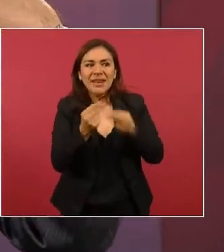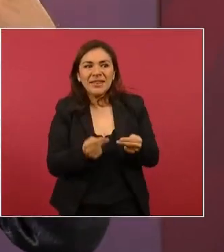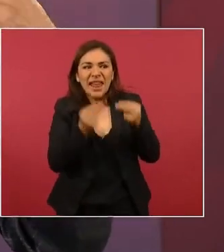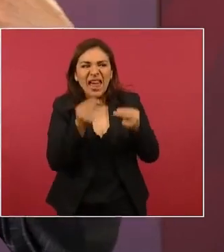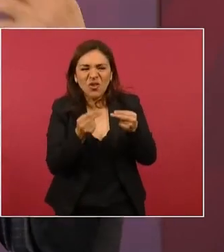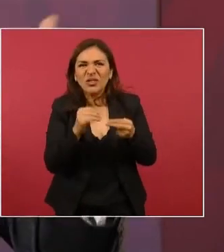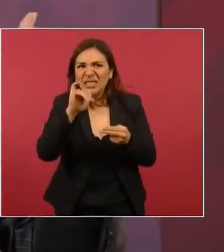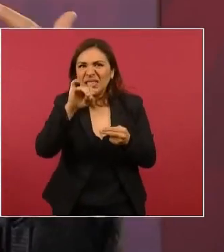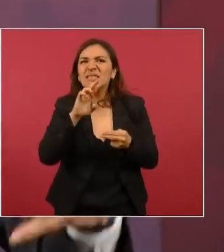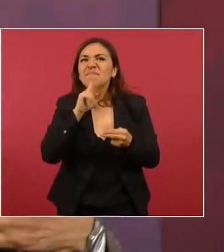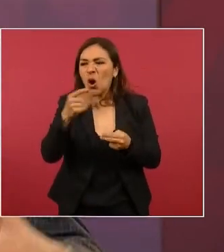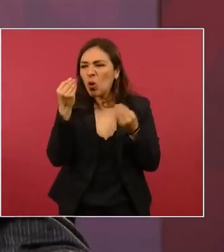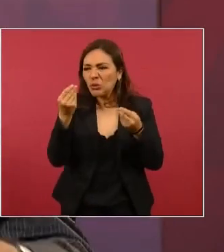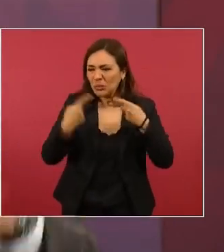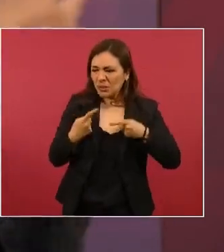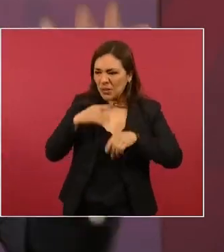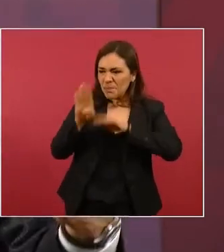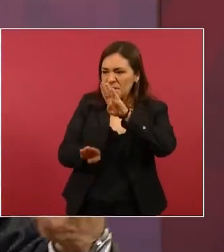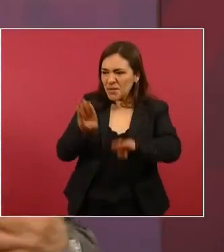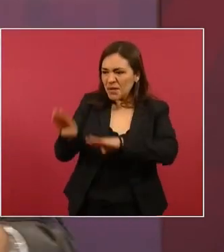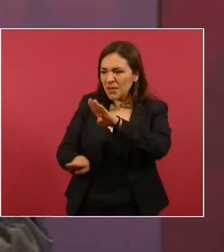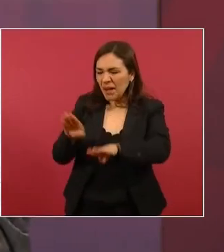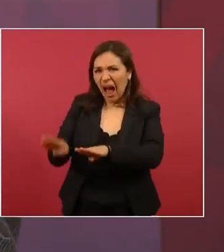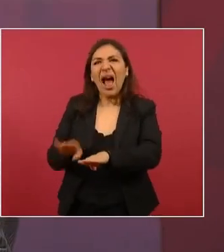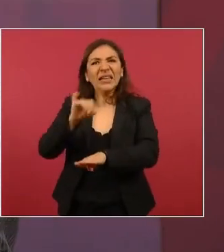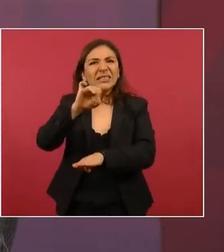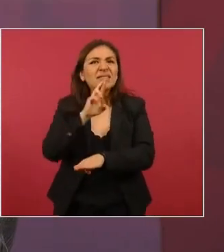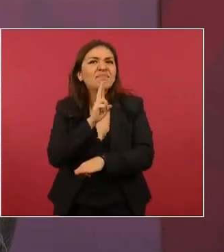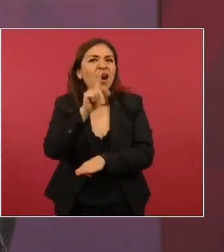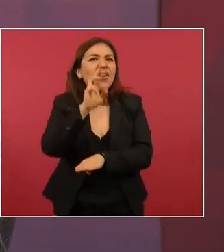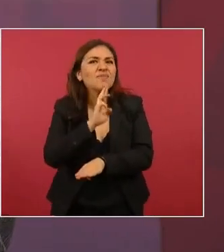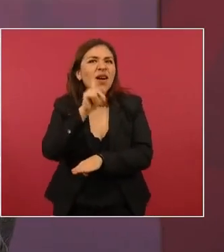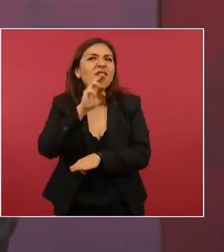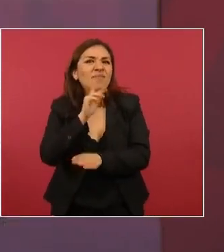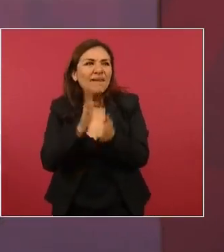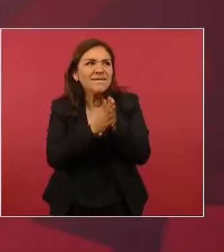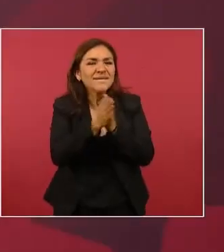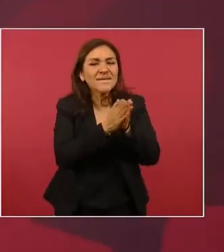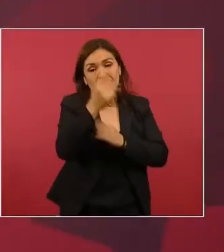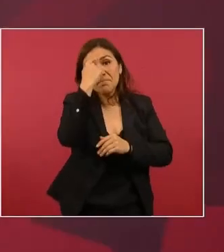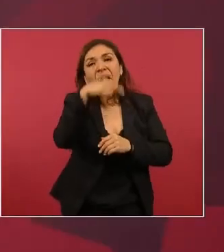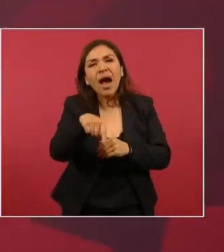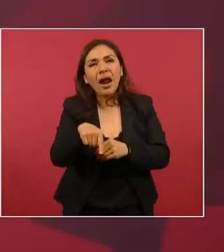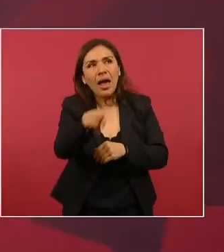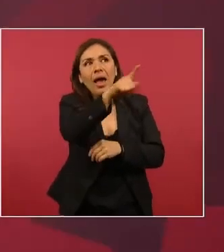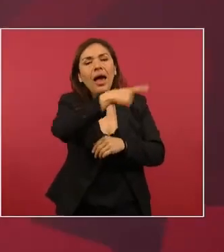muriera más gente para